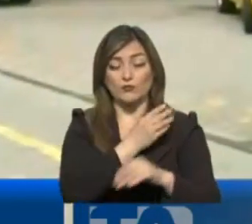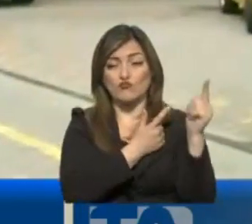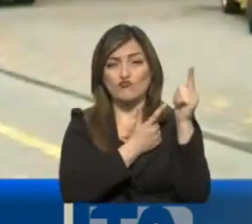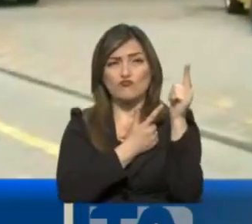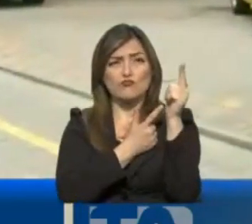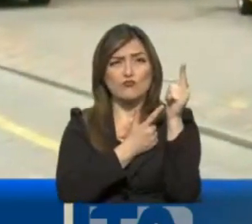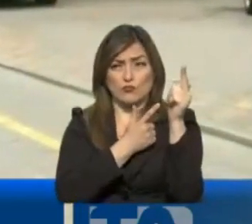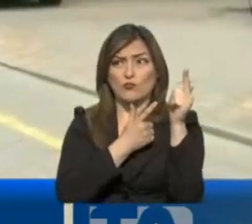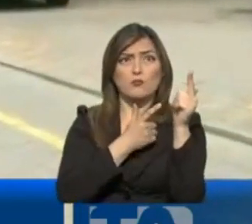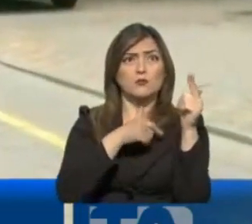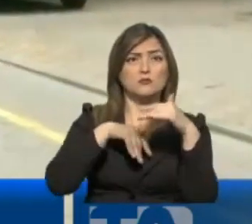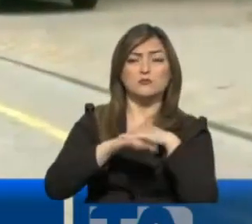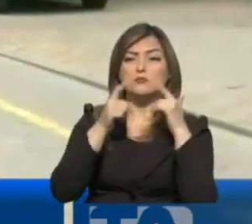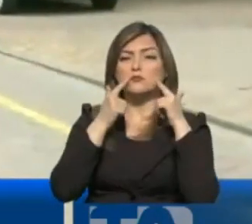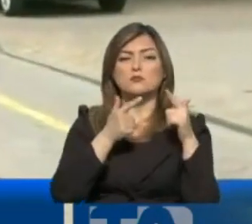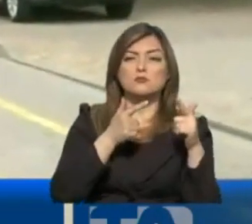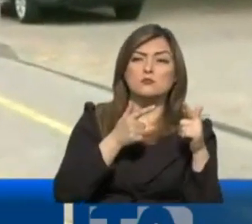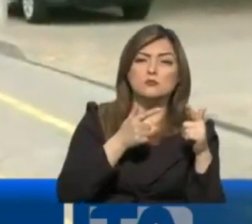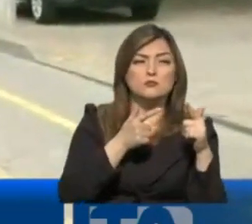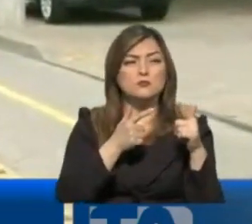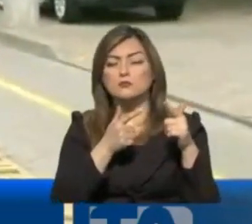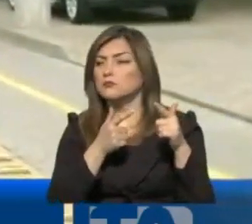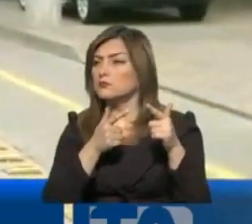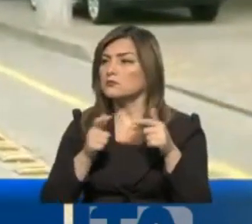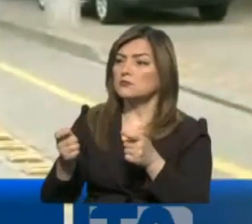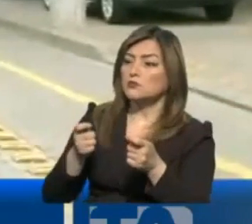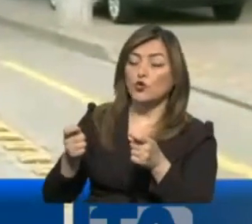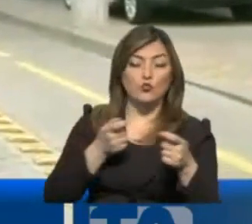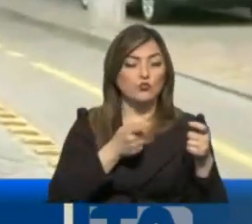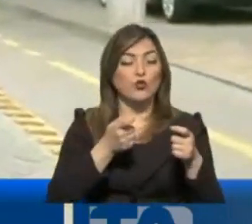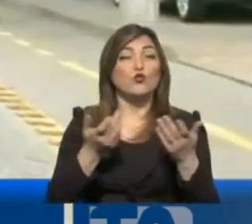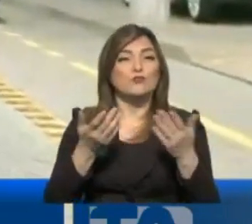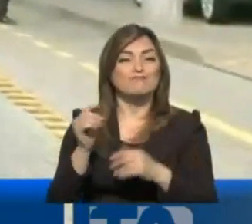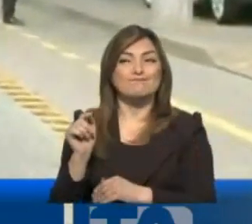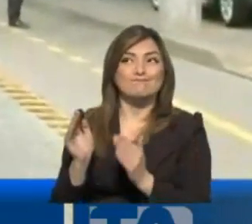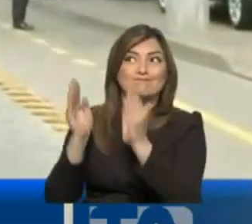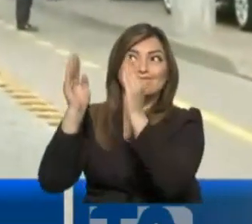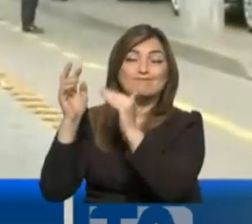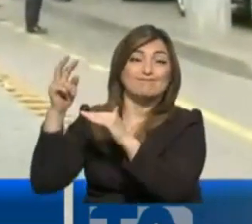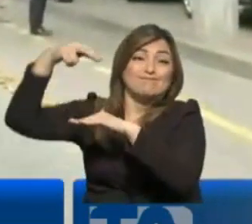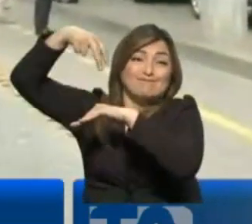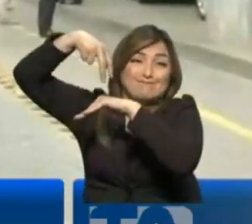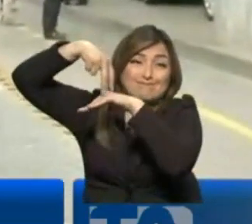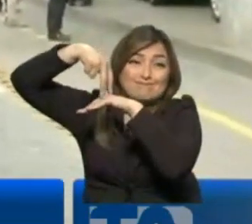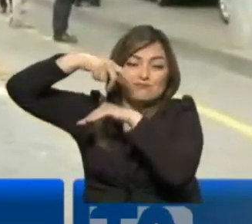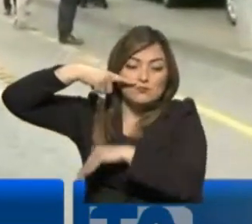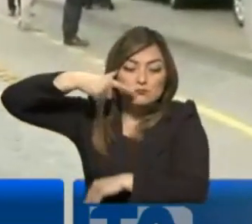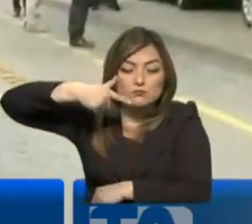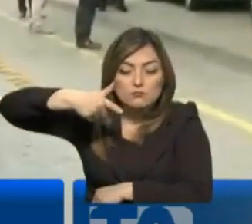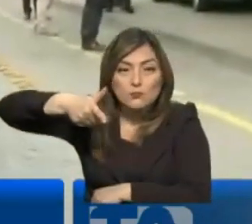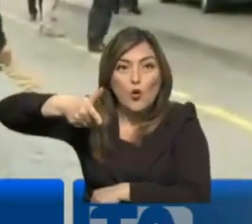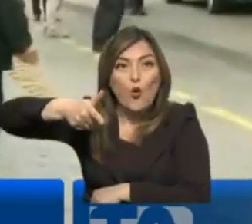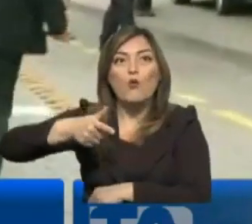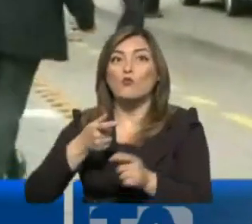Fuerzas Armadas que incluso vigilan, controlan todo desde la altura, desde las terrazas de los edificios que están